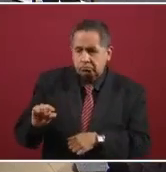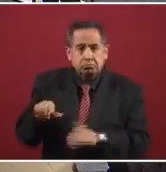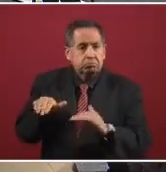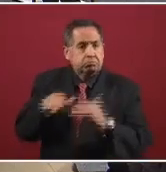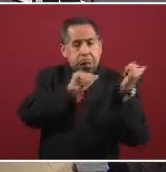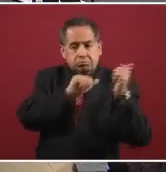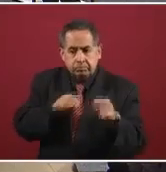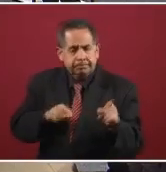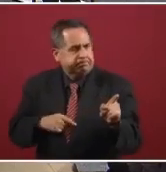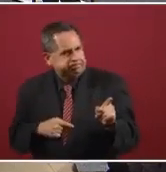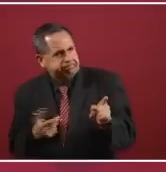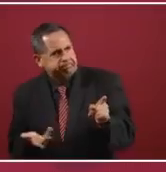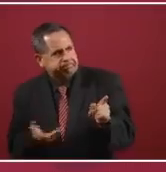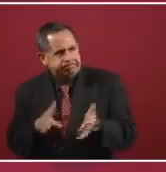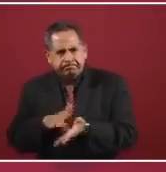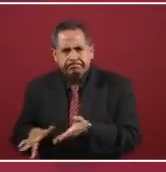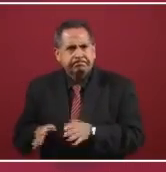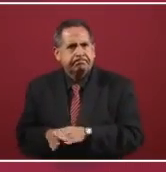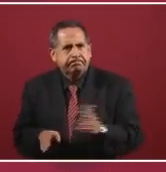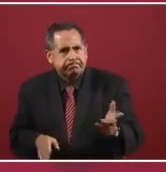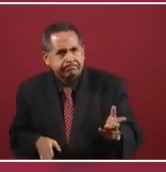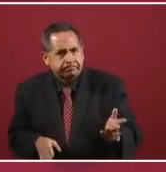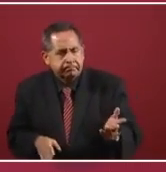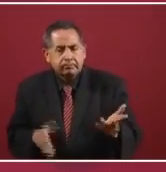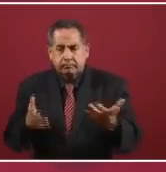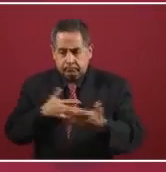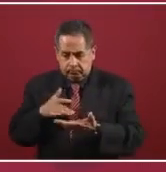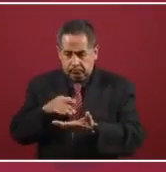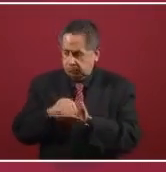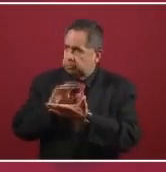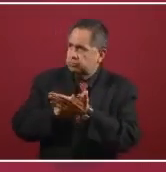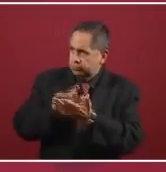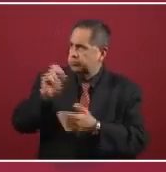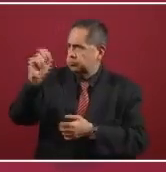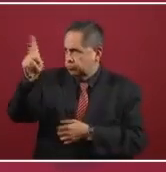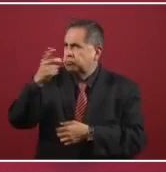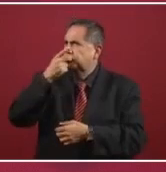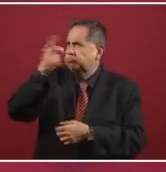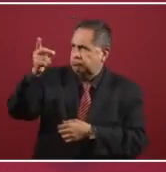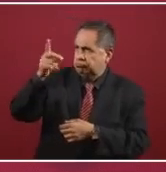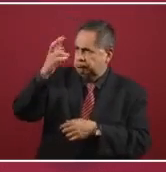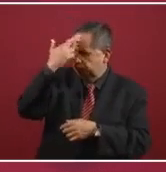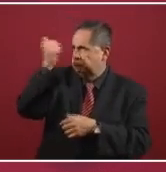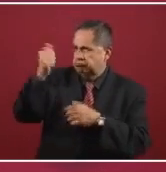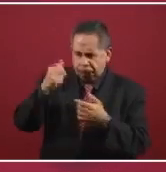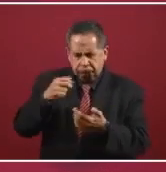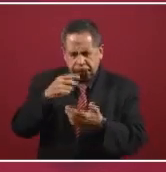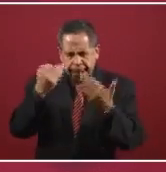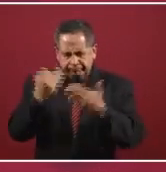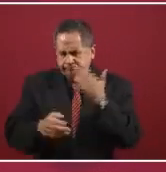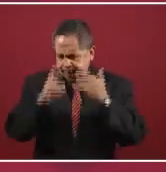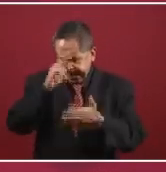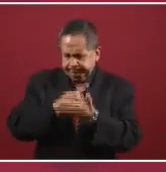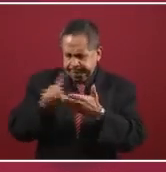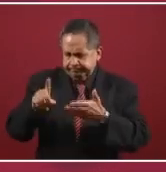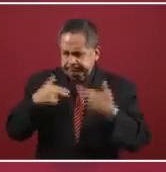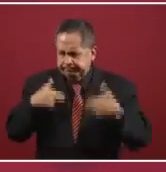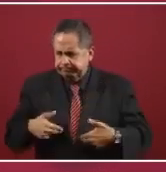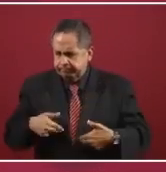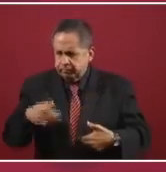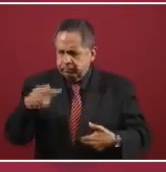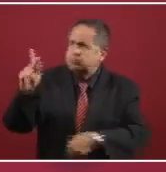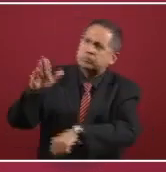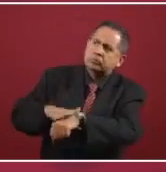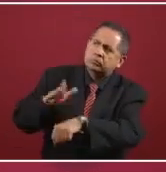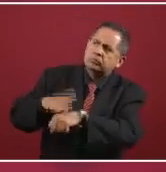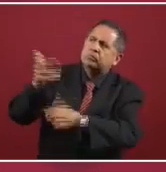apoyos. Entonces, lo que estamos diciendo cuando decimos tomar nota, bueno, está muy bien lo que ustedes declaran, coincidimos, pero necesitamos invertir